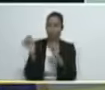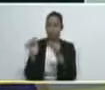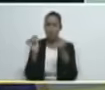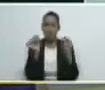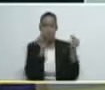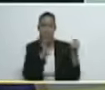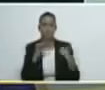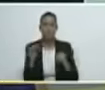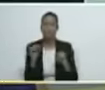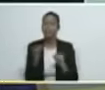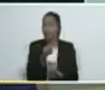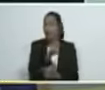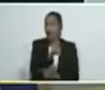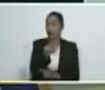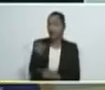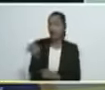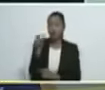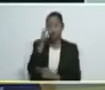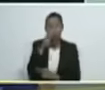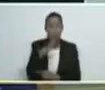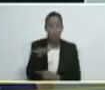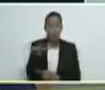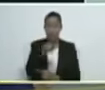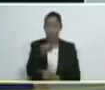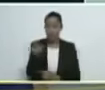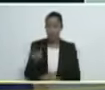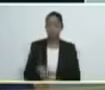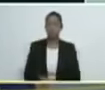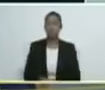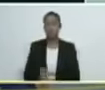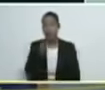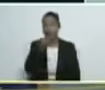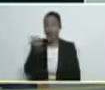Ellos, los apellidos